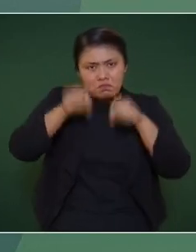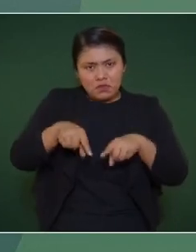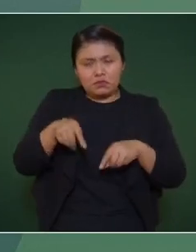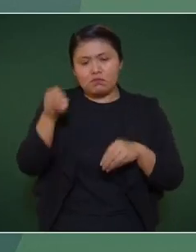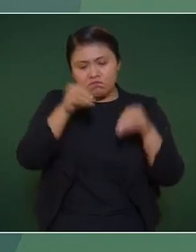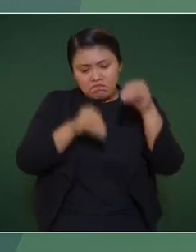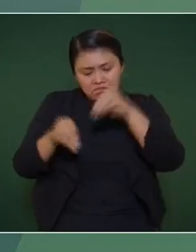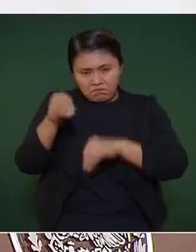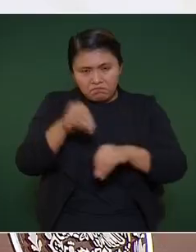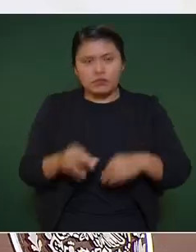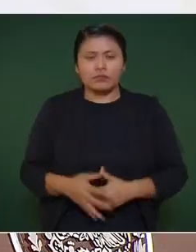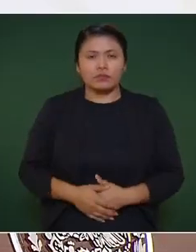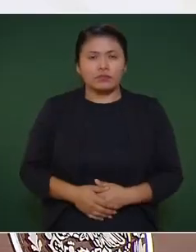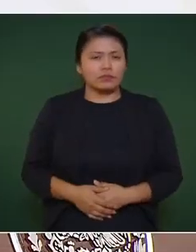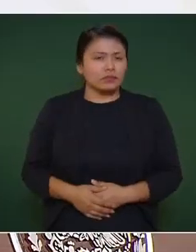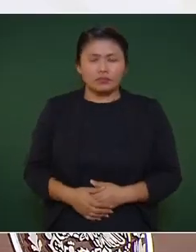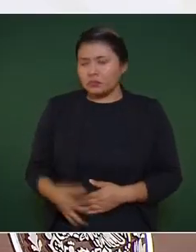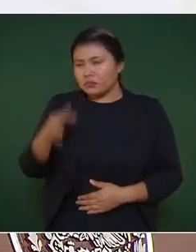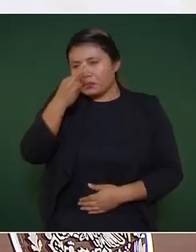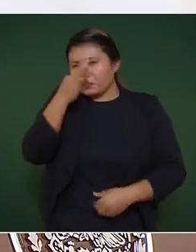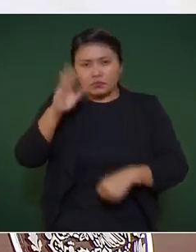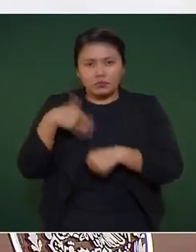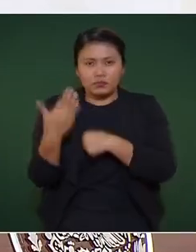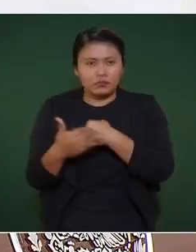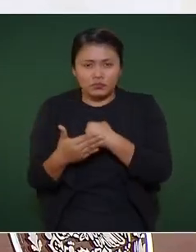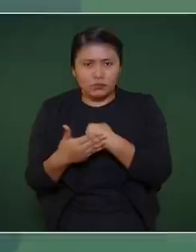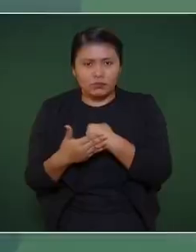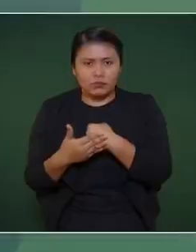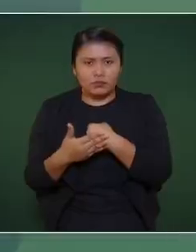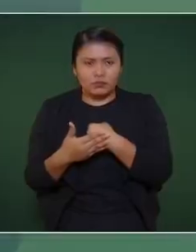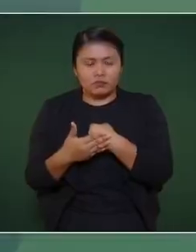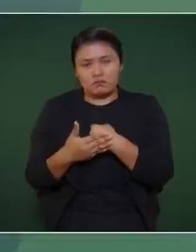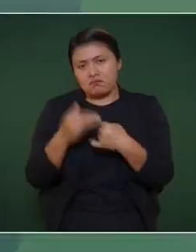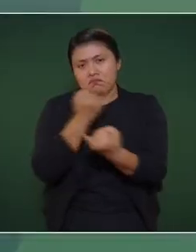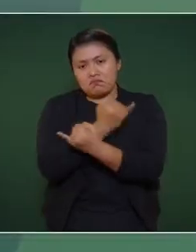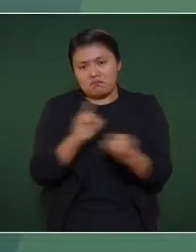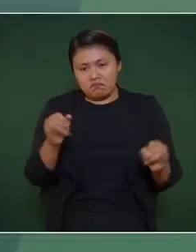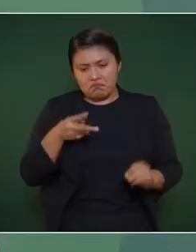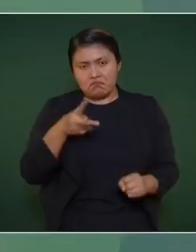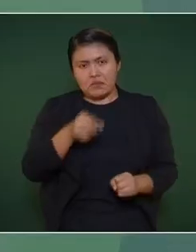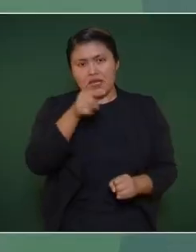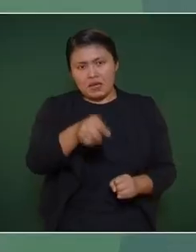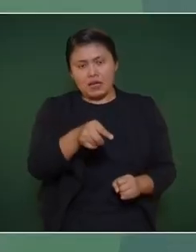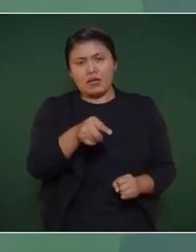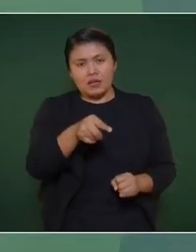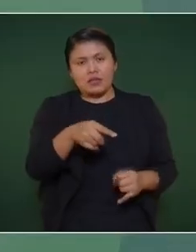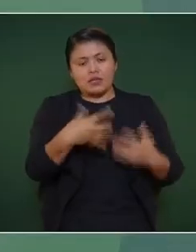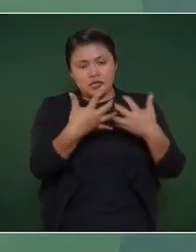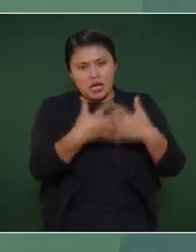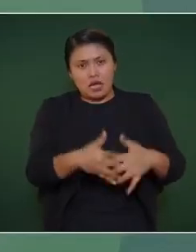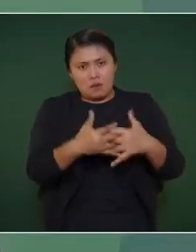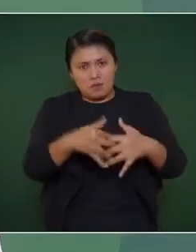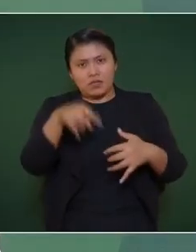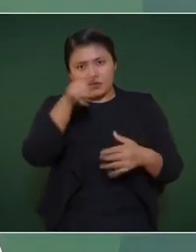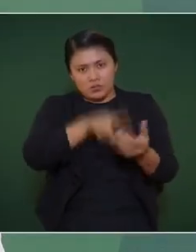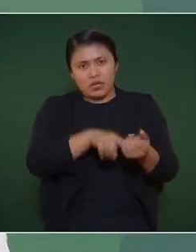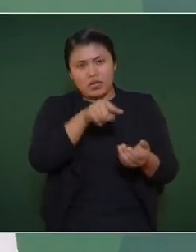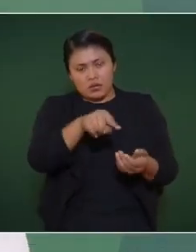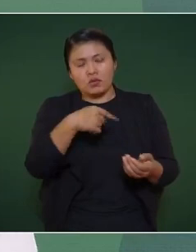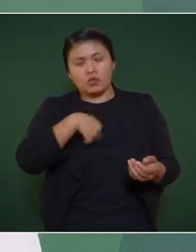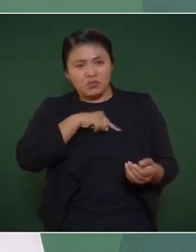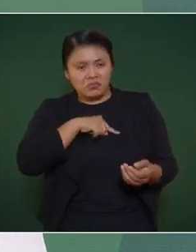pronto van a inaugurar incluso el arranque de operaciones de esa inversión que ya está en